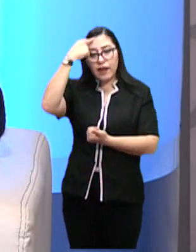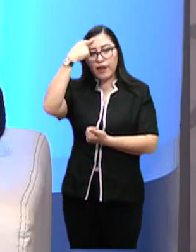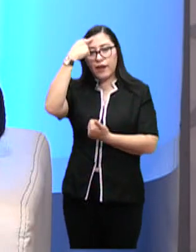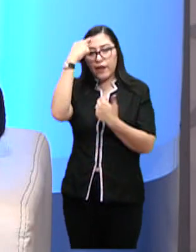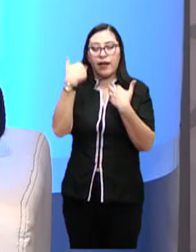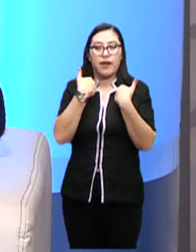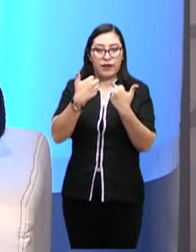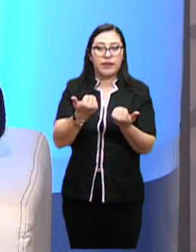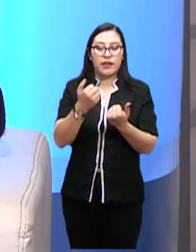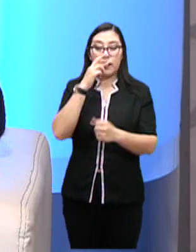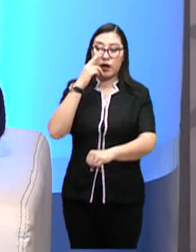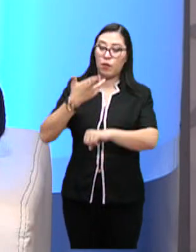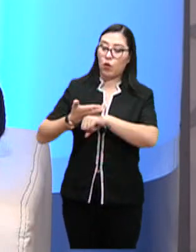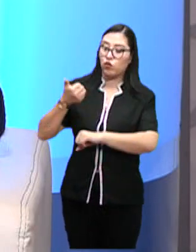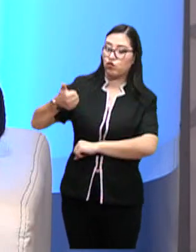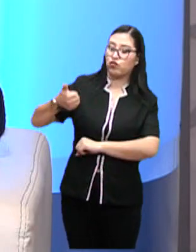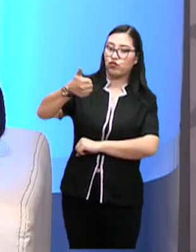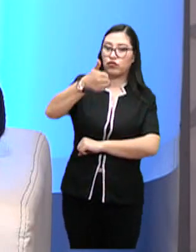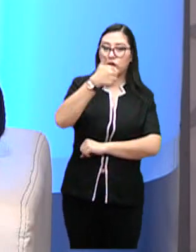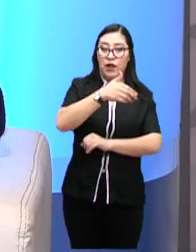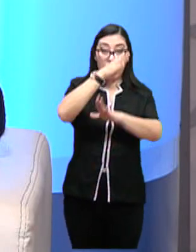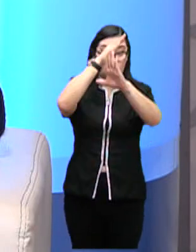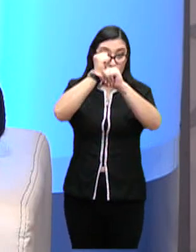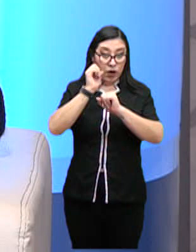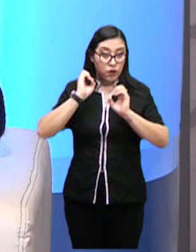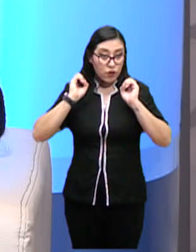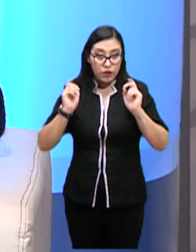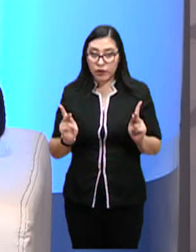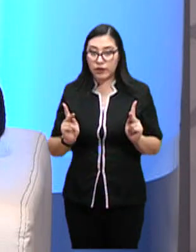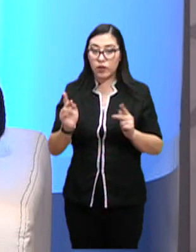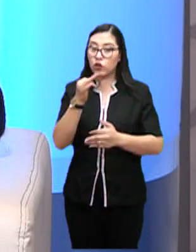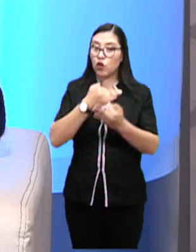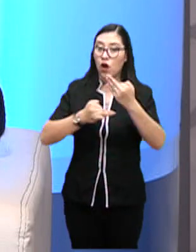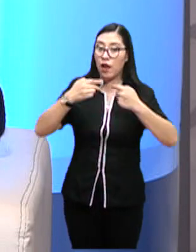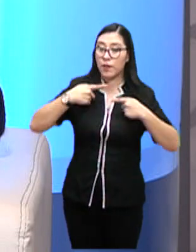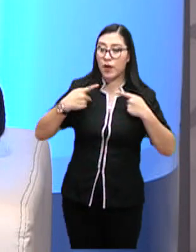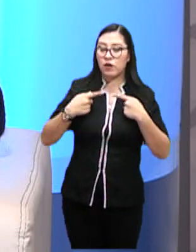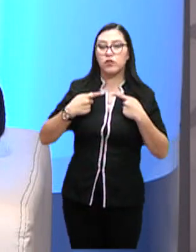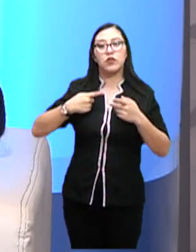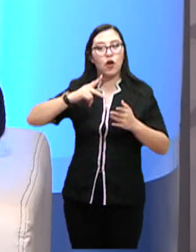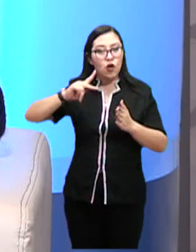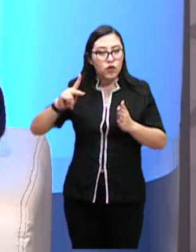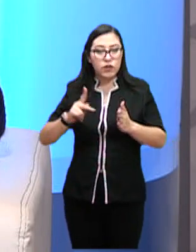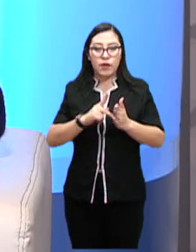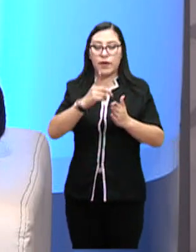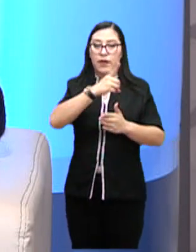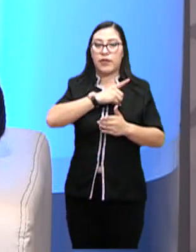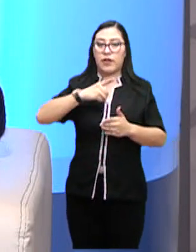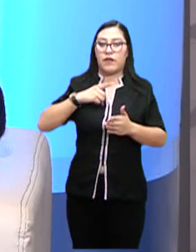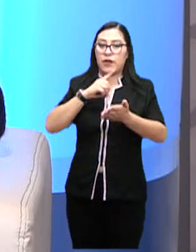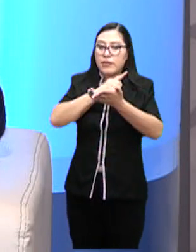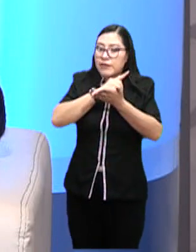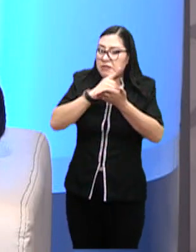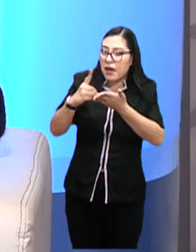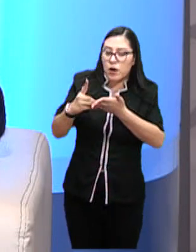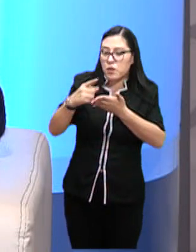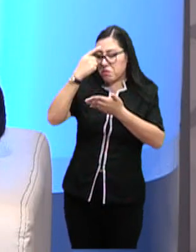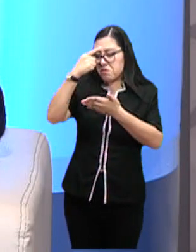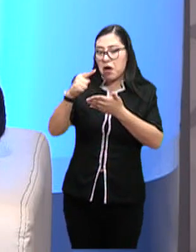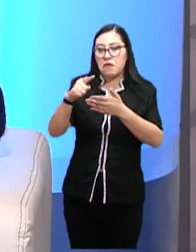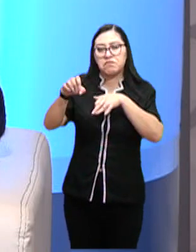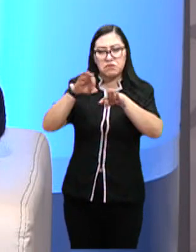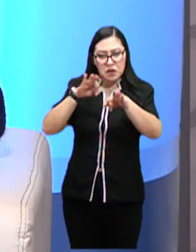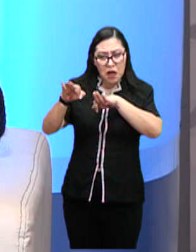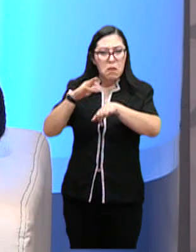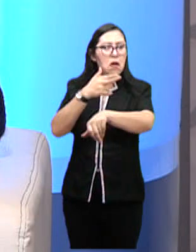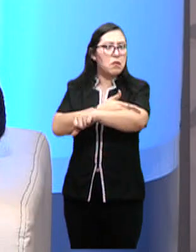toca. Sí, estamos de acuerdo en que todas las personas, se vuelvo a repetir, tenemos derecho a hacer un trabajo